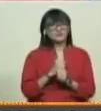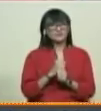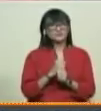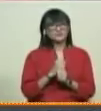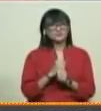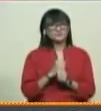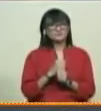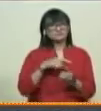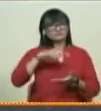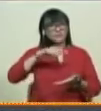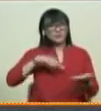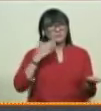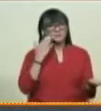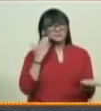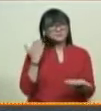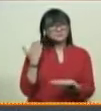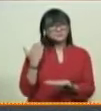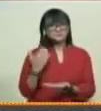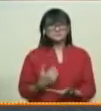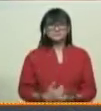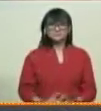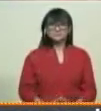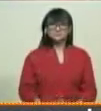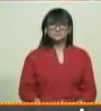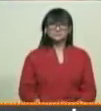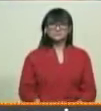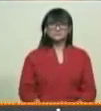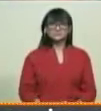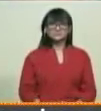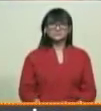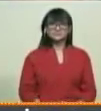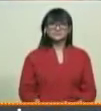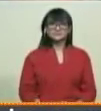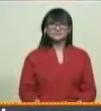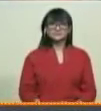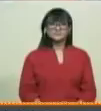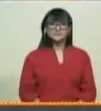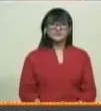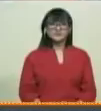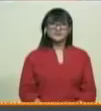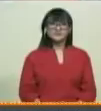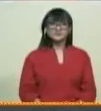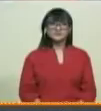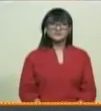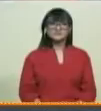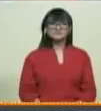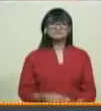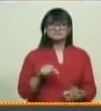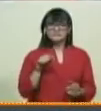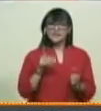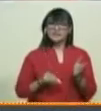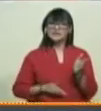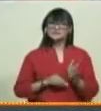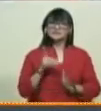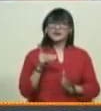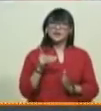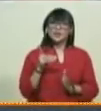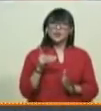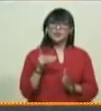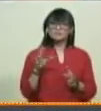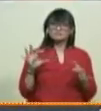que fija la ruta, presidente, para el desarrollo de las